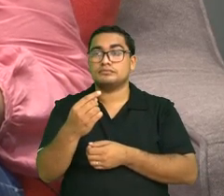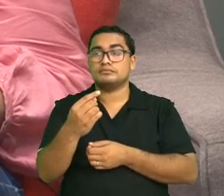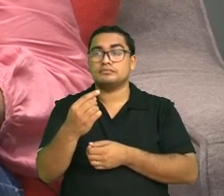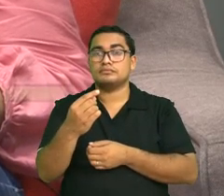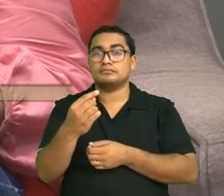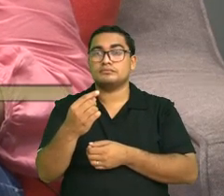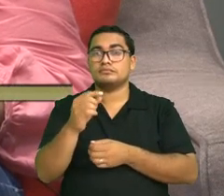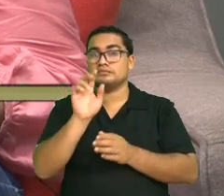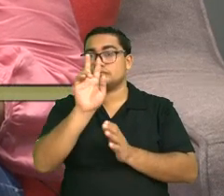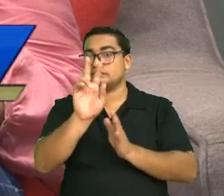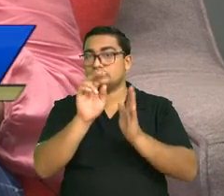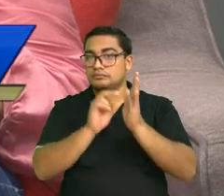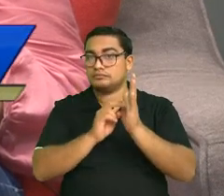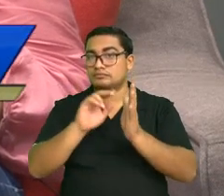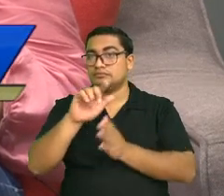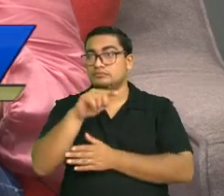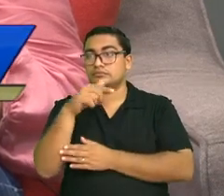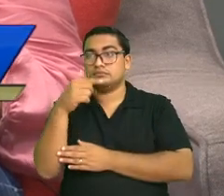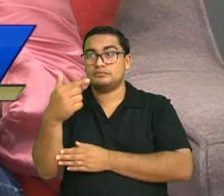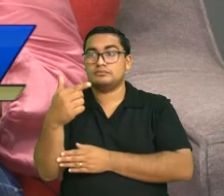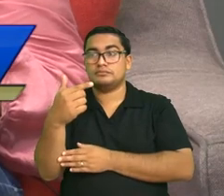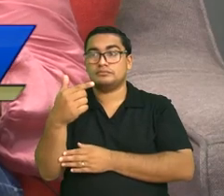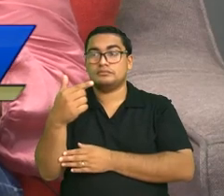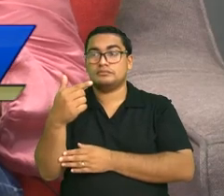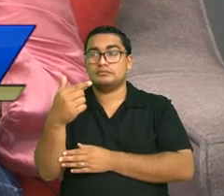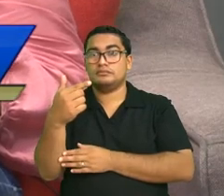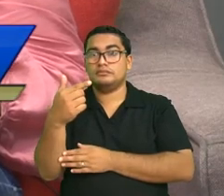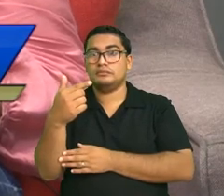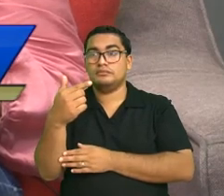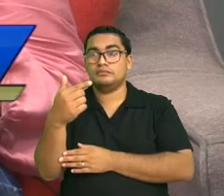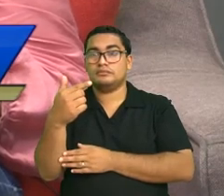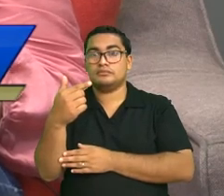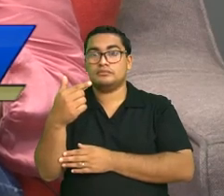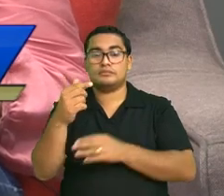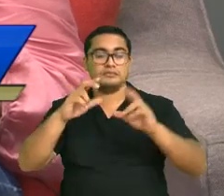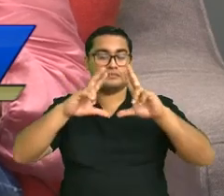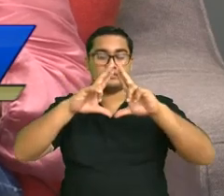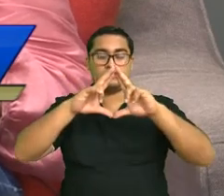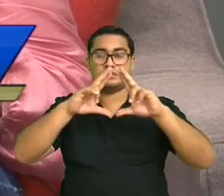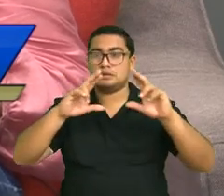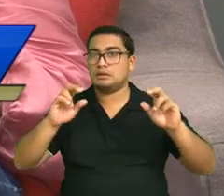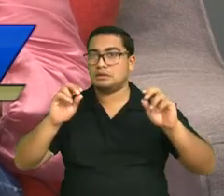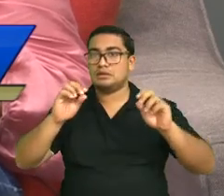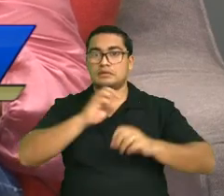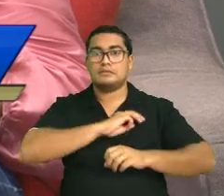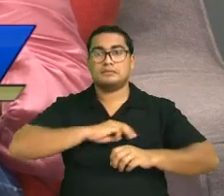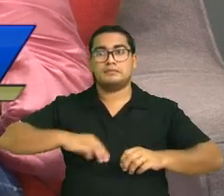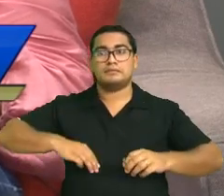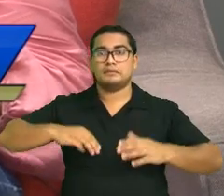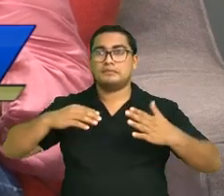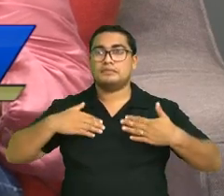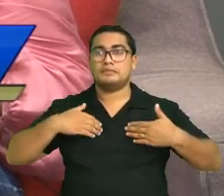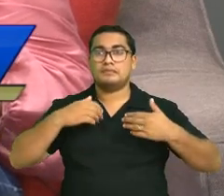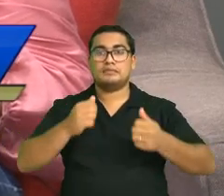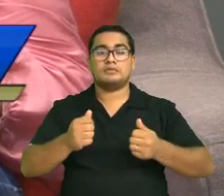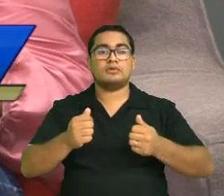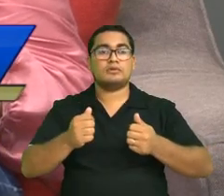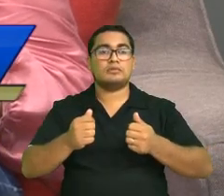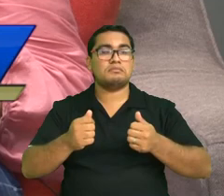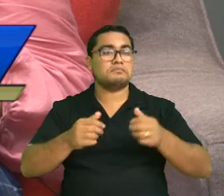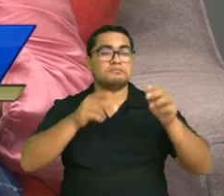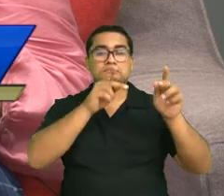el 2007 nosotros no teníamos como país, como ministerio, ningún